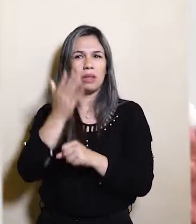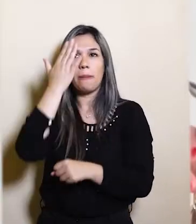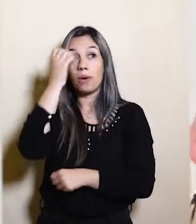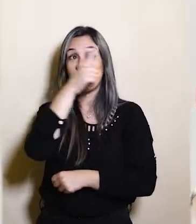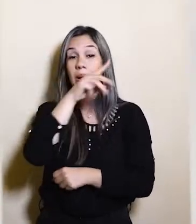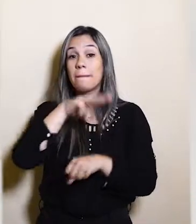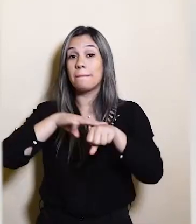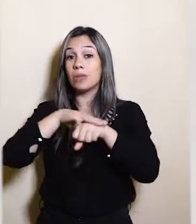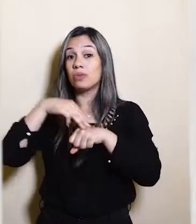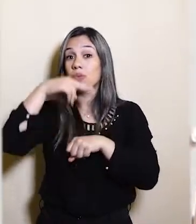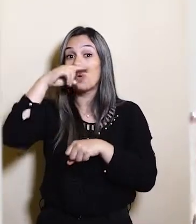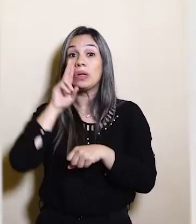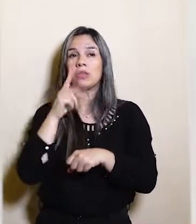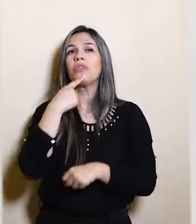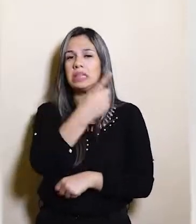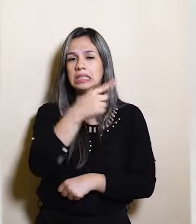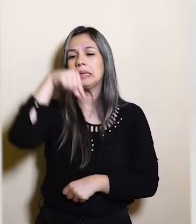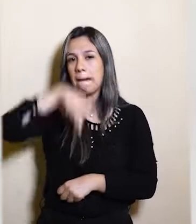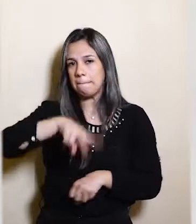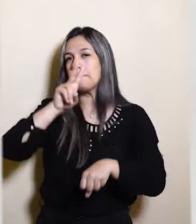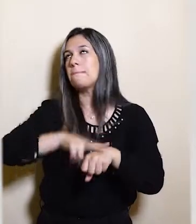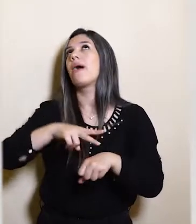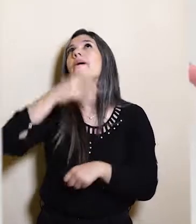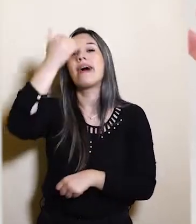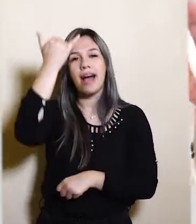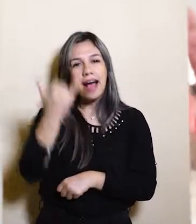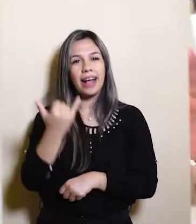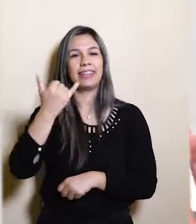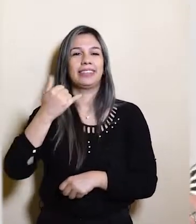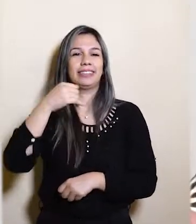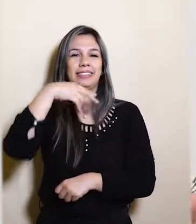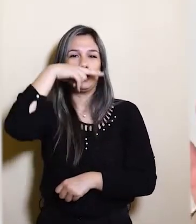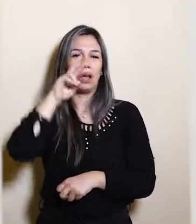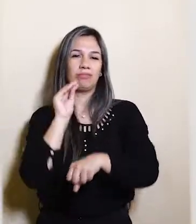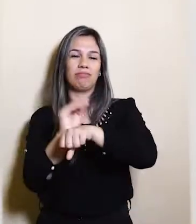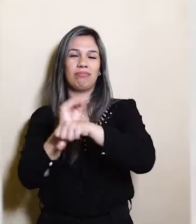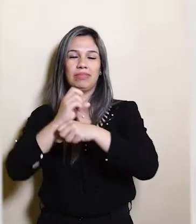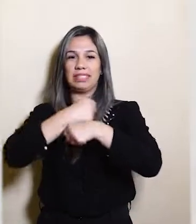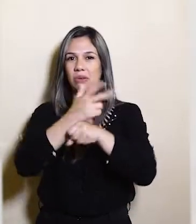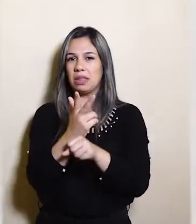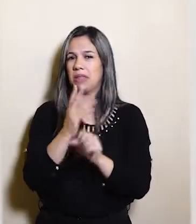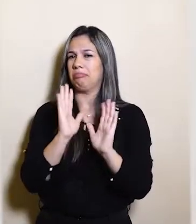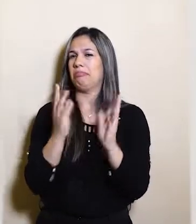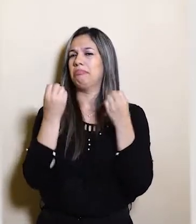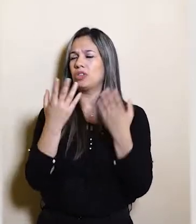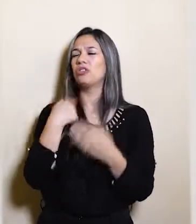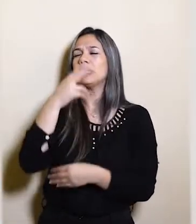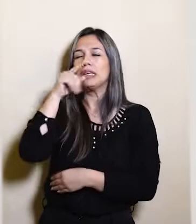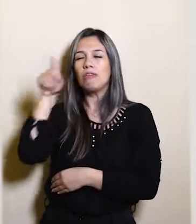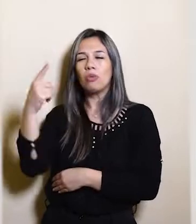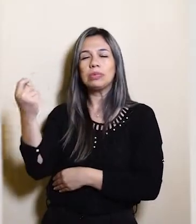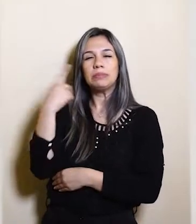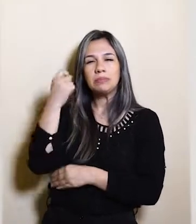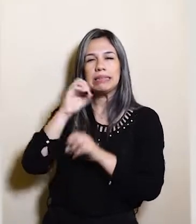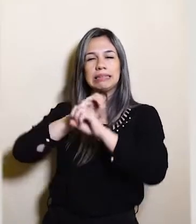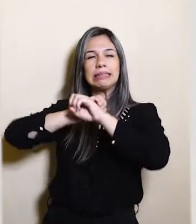y Ciencias, en Paraguay sí hay educación integral de la sexualidad y de eso vamos a estar hablando. Pero antes me gustaría que puedas referirte un poquito más